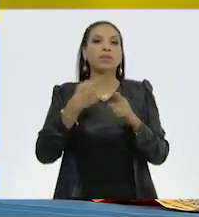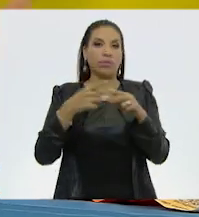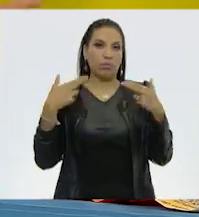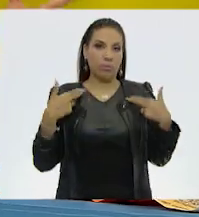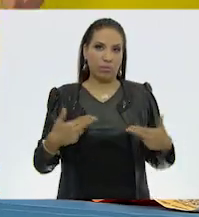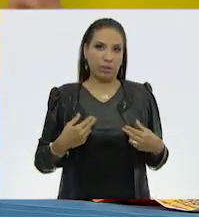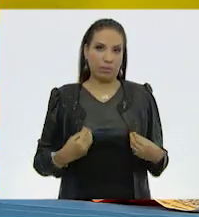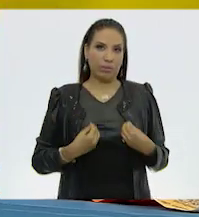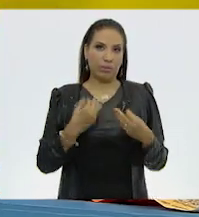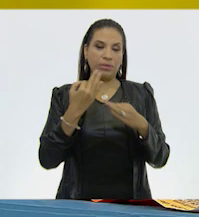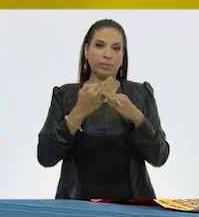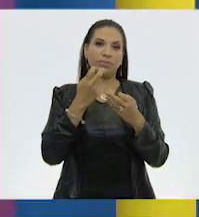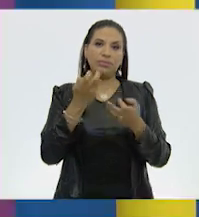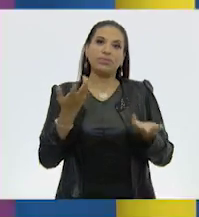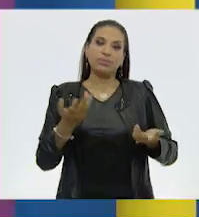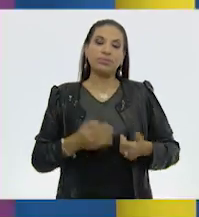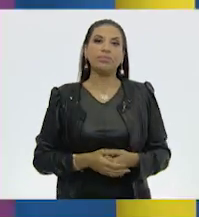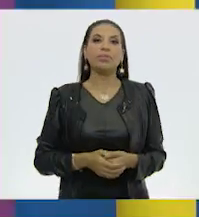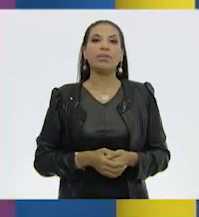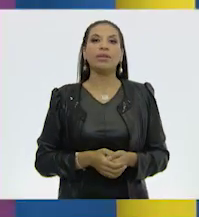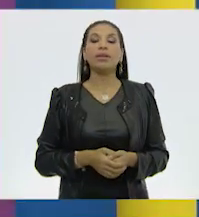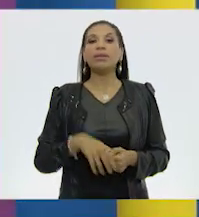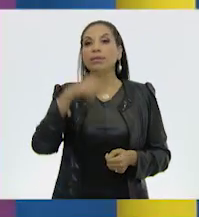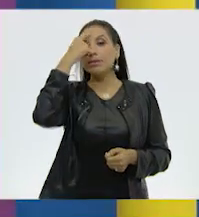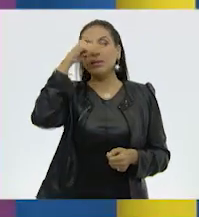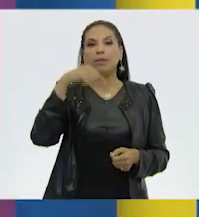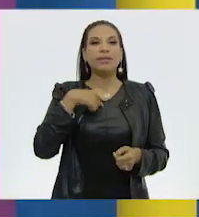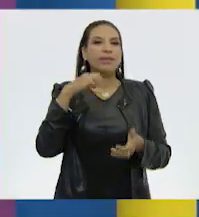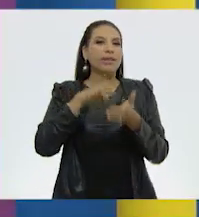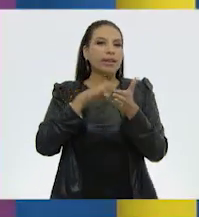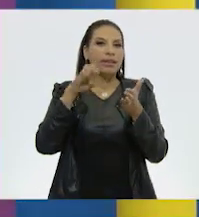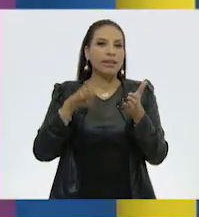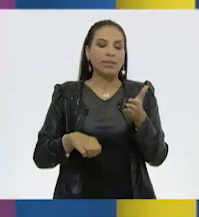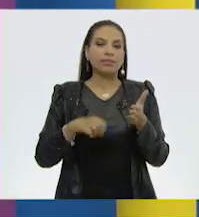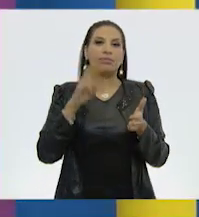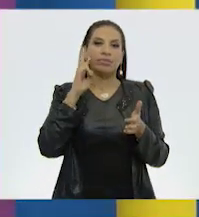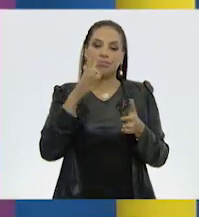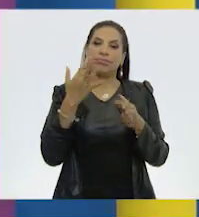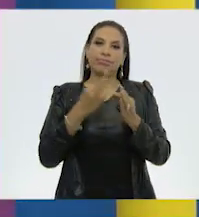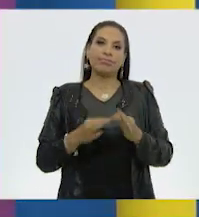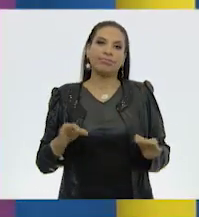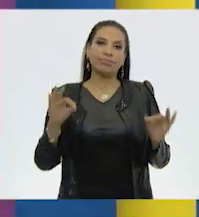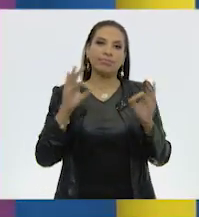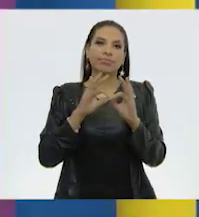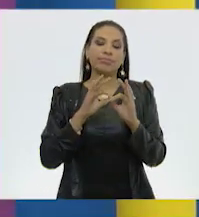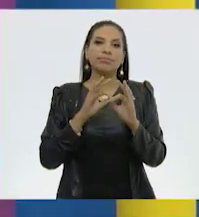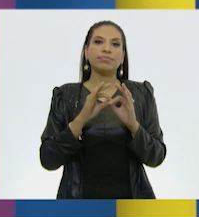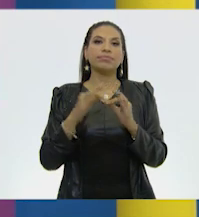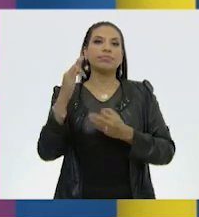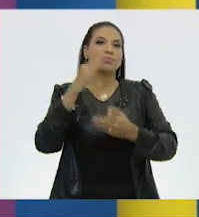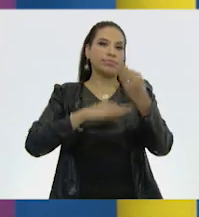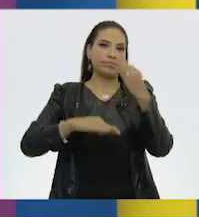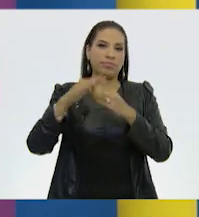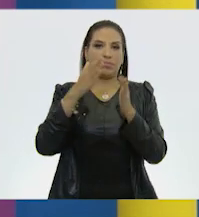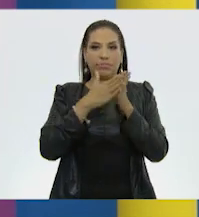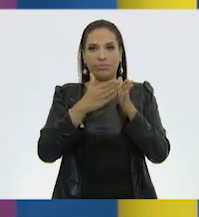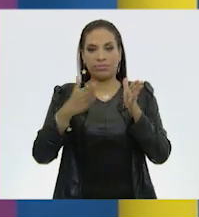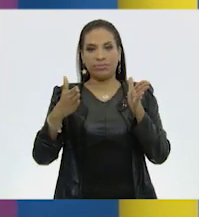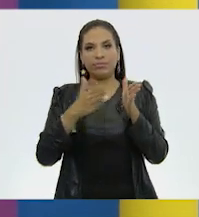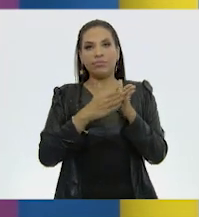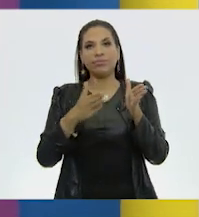humanos que vivan ese hecho. Pues para mí, por ejemplo, ha sido muy importante en todo este